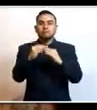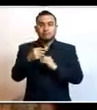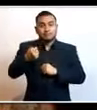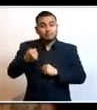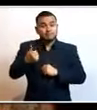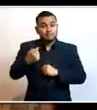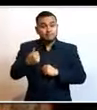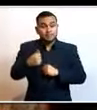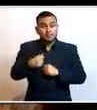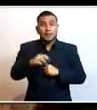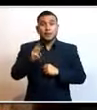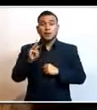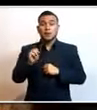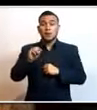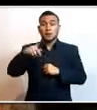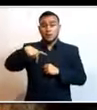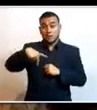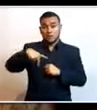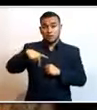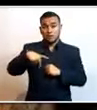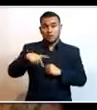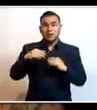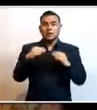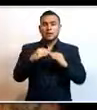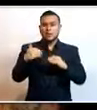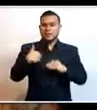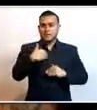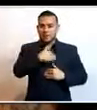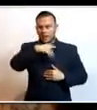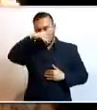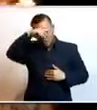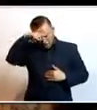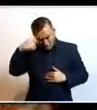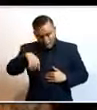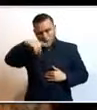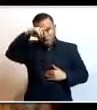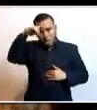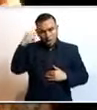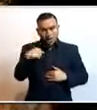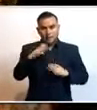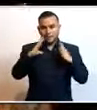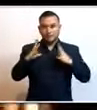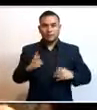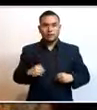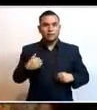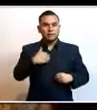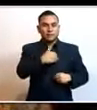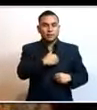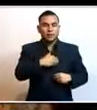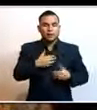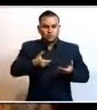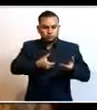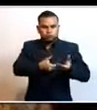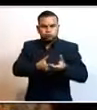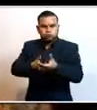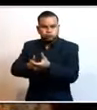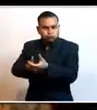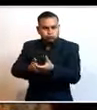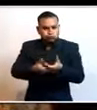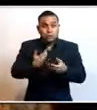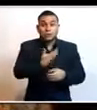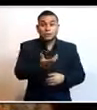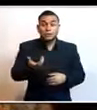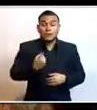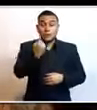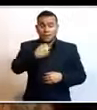a la gente de Obras Públicas, a la gente de los ministerios que han estado trabajando, el Ministerio de Gobernación, los bomberos, toda la gente que ha